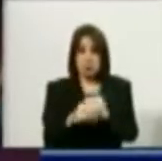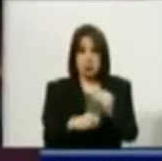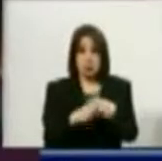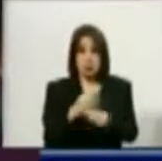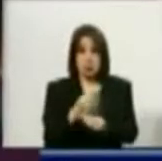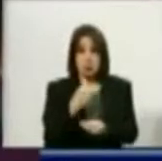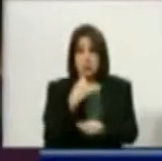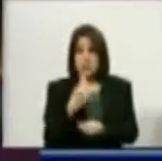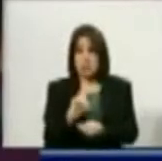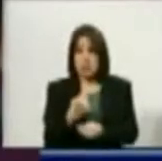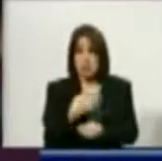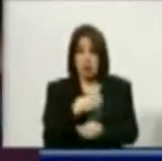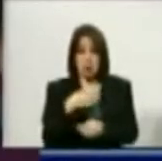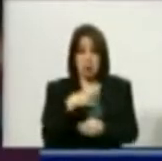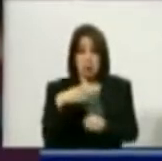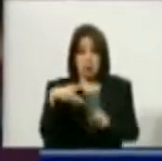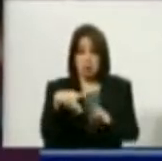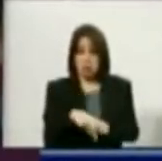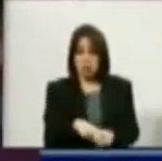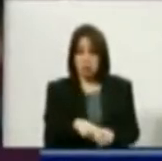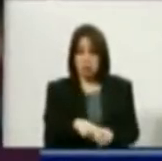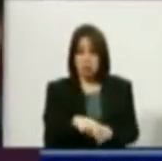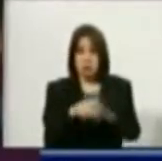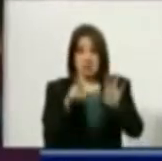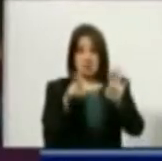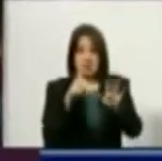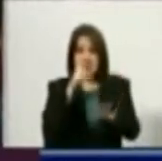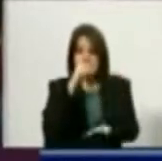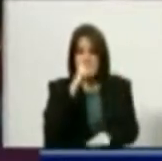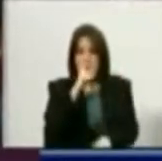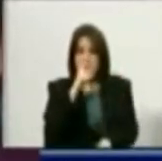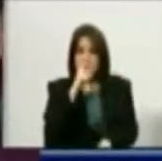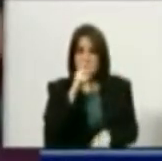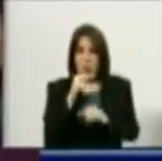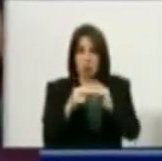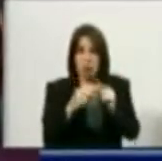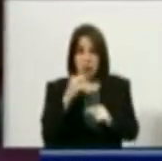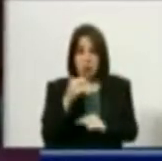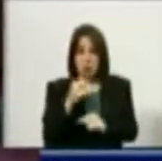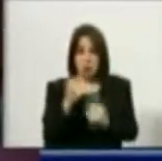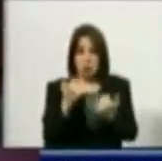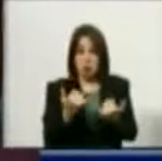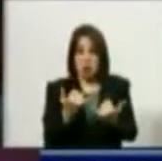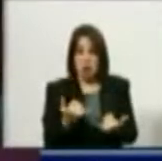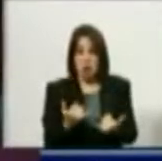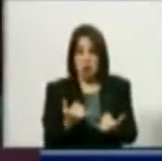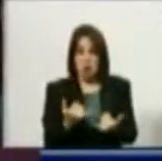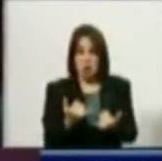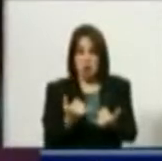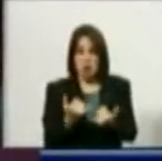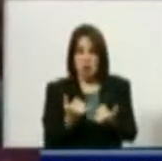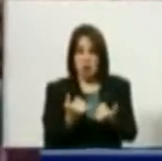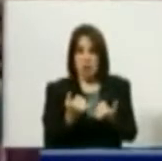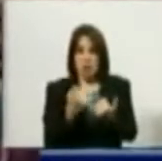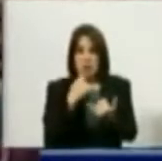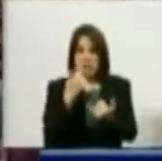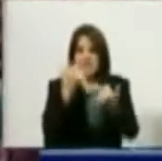somos irreductibles siete años después el Por ahora se convirtió en llegó la hora